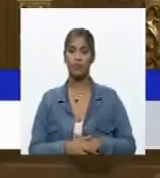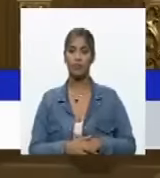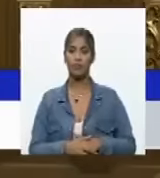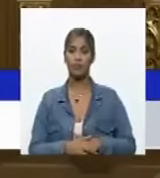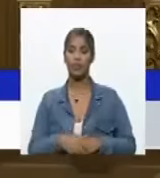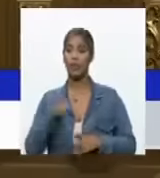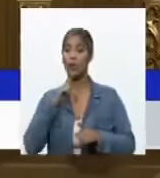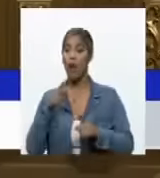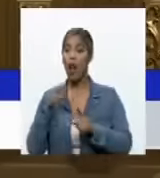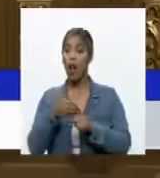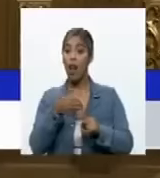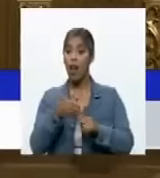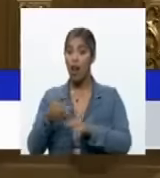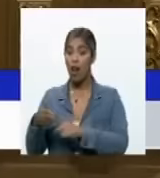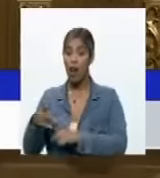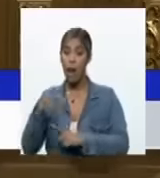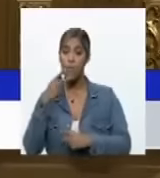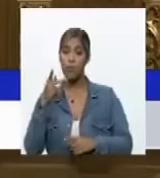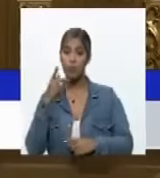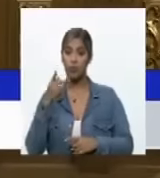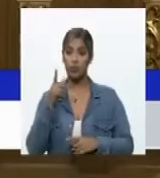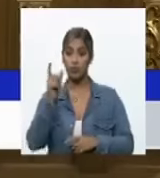de perseguidor político.